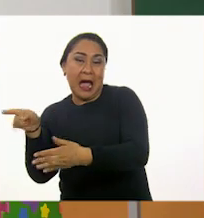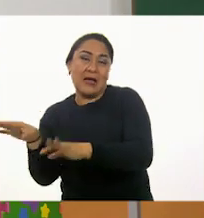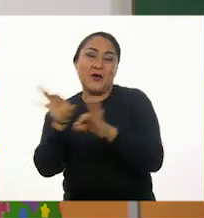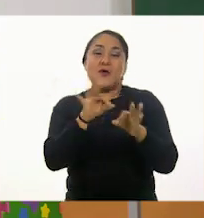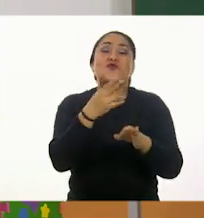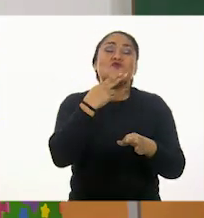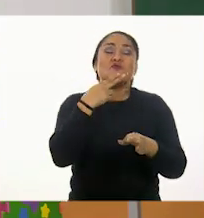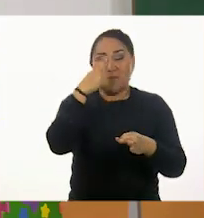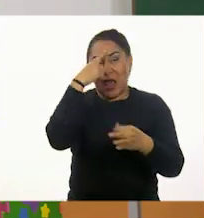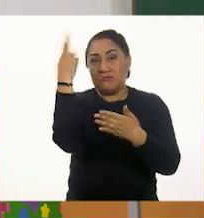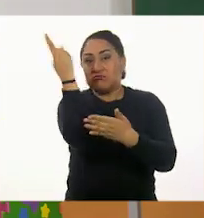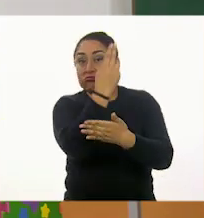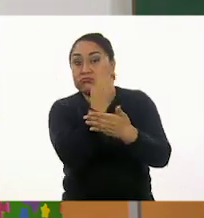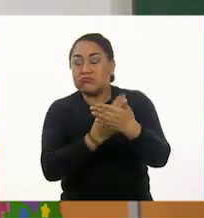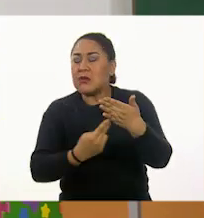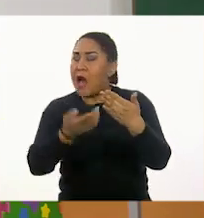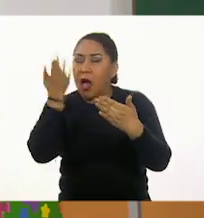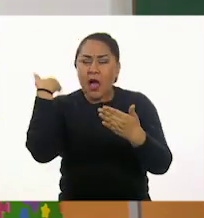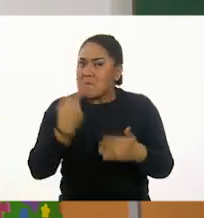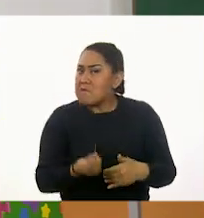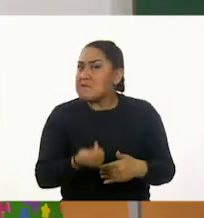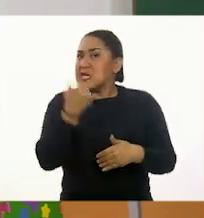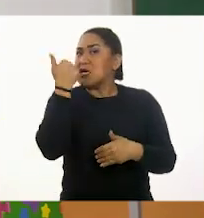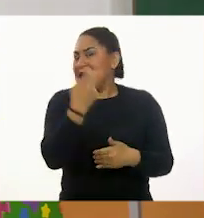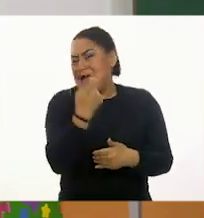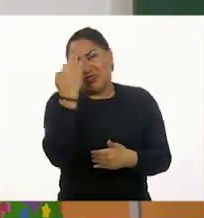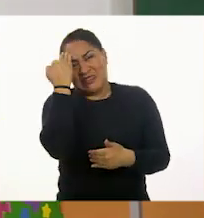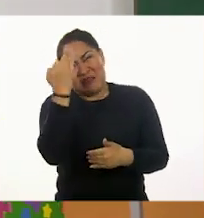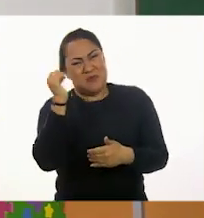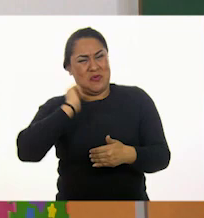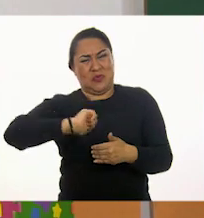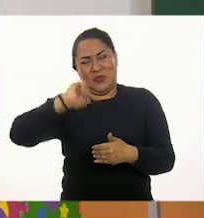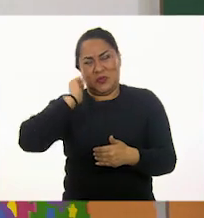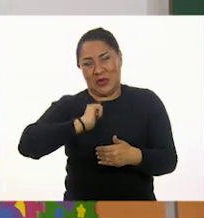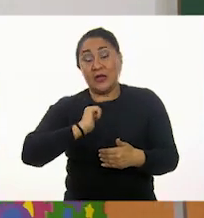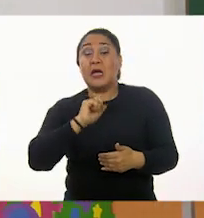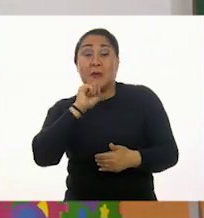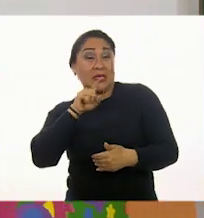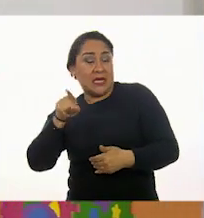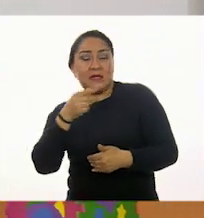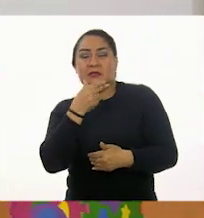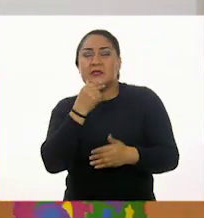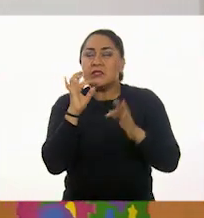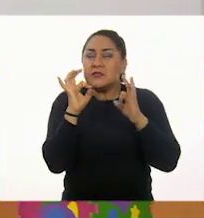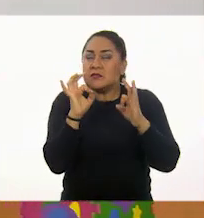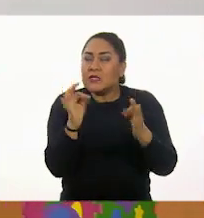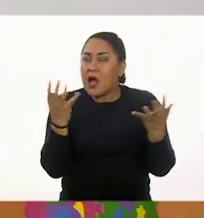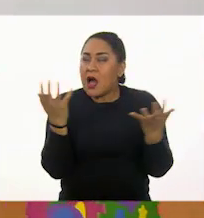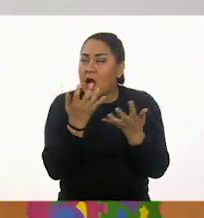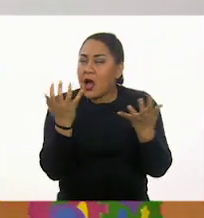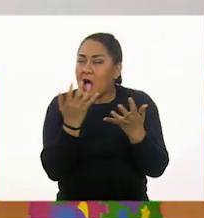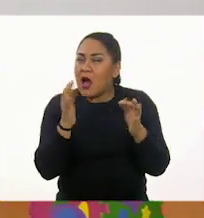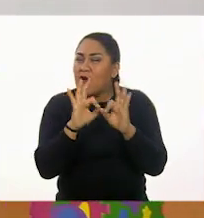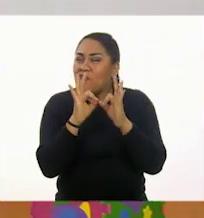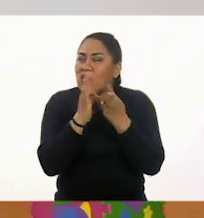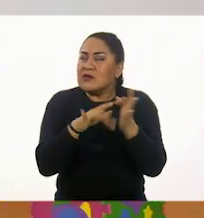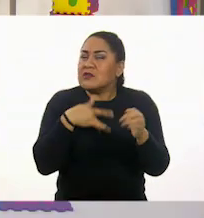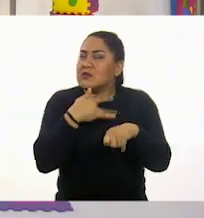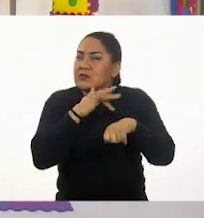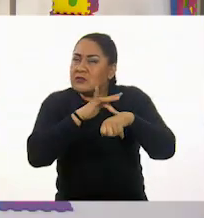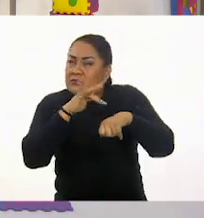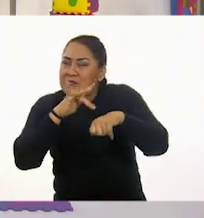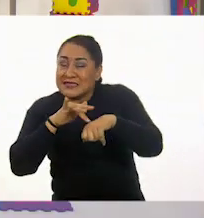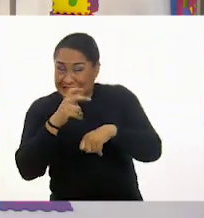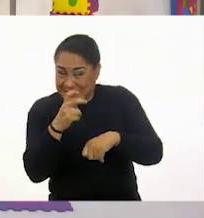y era algo innovador en aquel tiempo. Y aparte a él le gustaba hacer como texturas también. Sí. Y bueno,